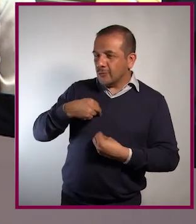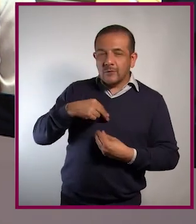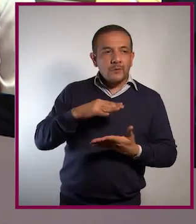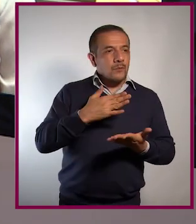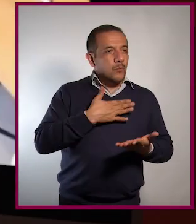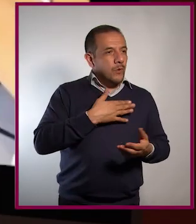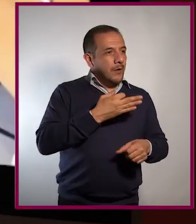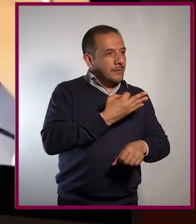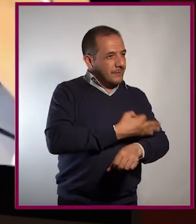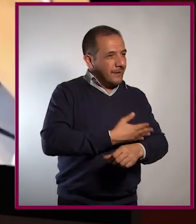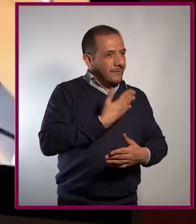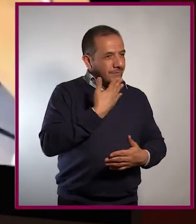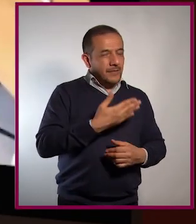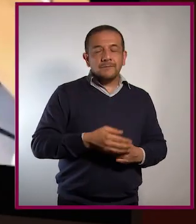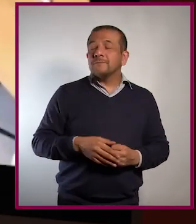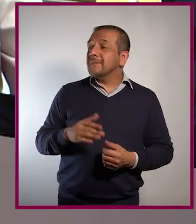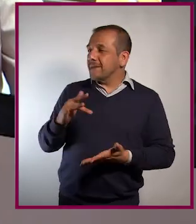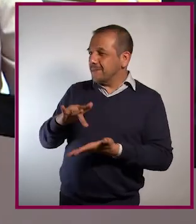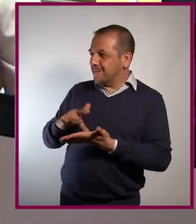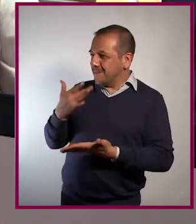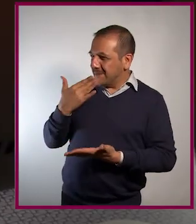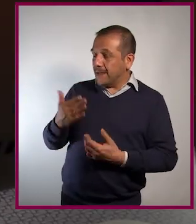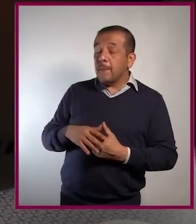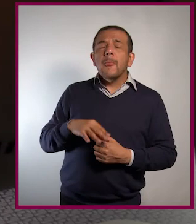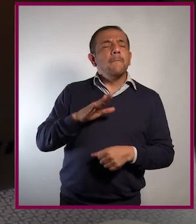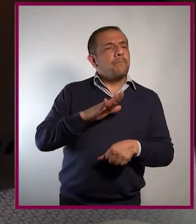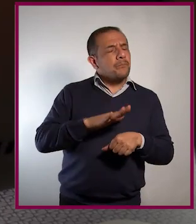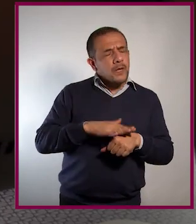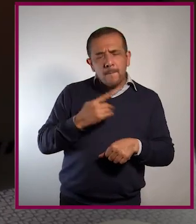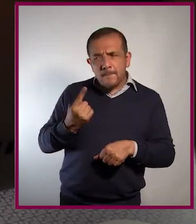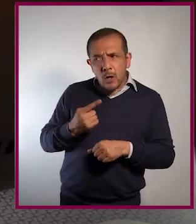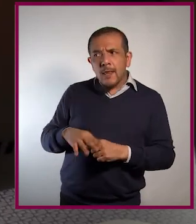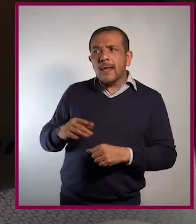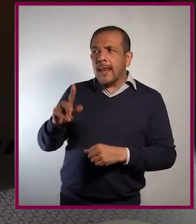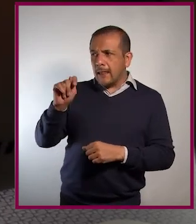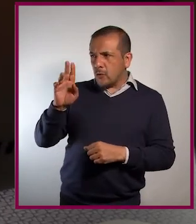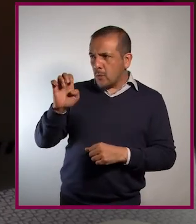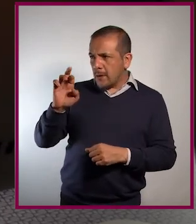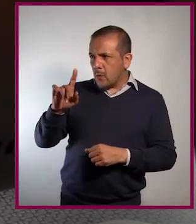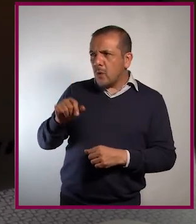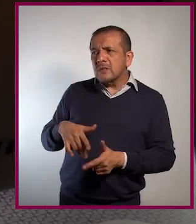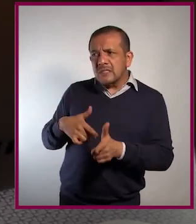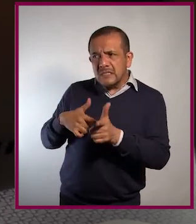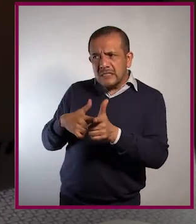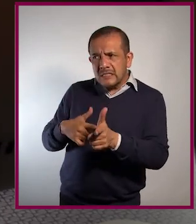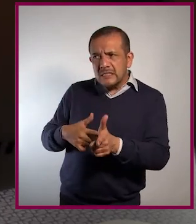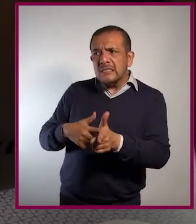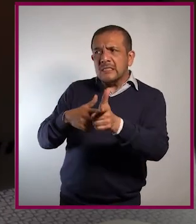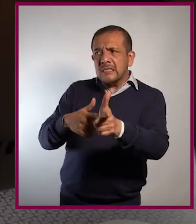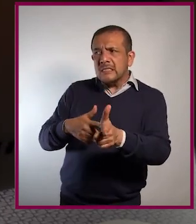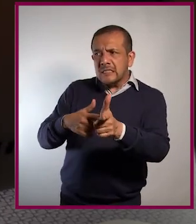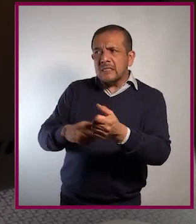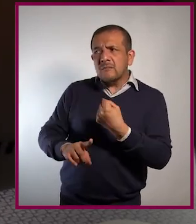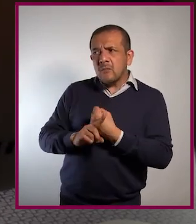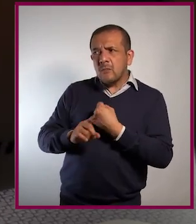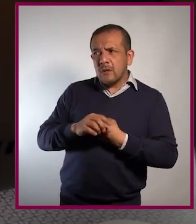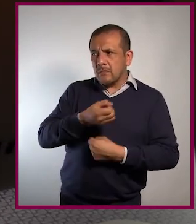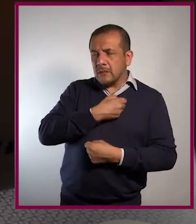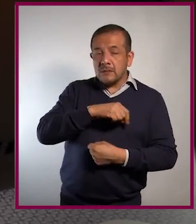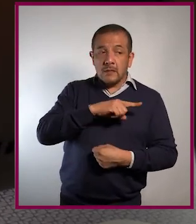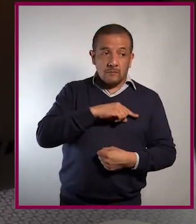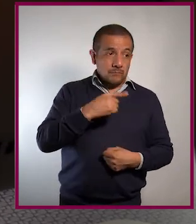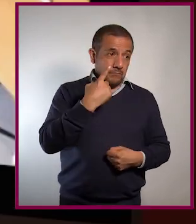nosotros. Buenas tardes, ¿cómo están? Muy bien. ¿Por qué la tuberculosis en la actualidad continúa siendo un problema de salud